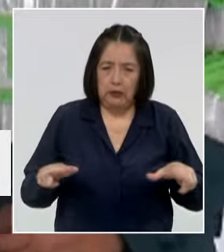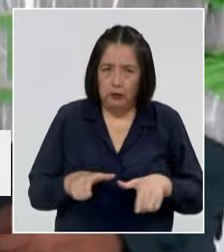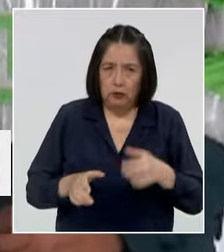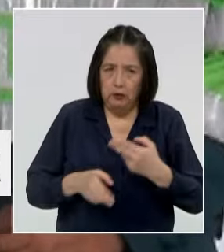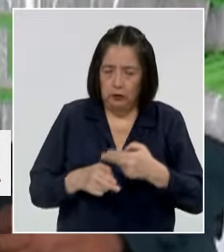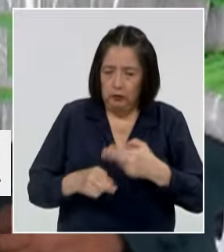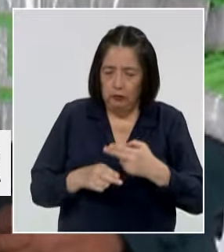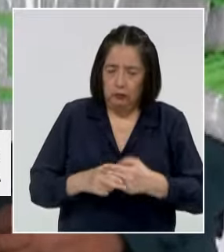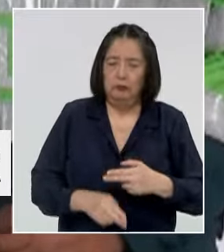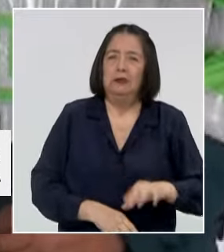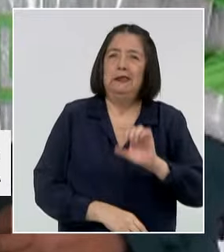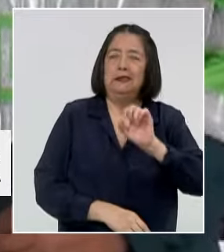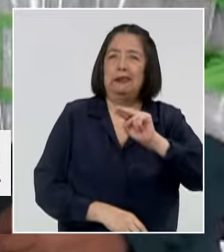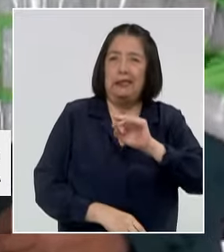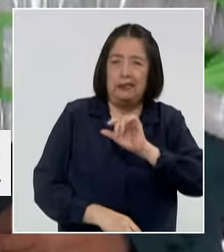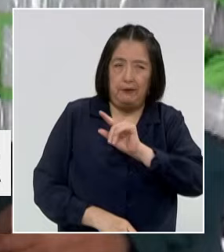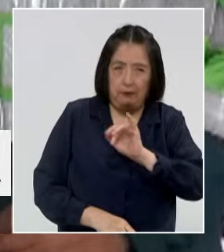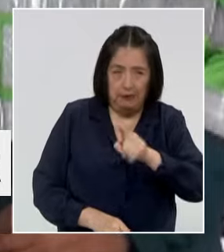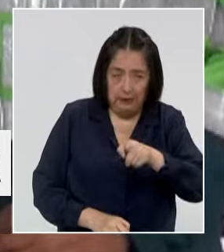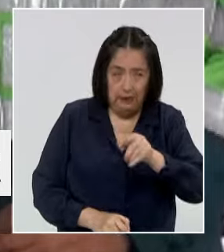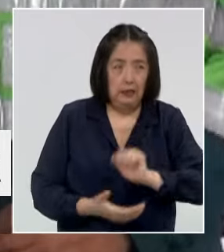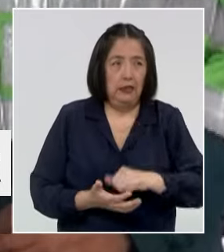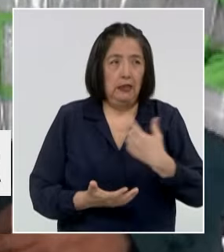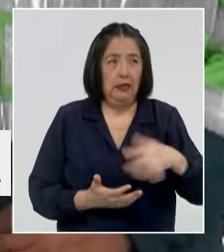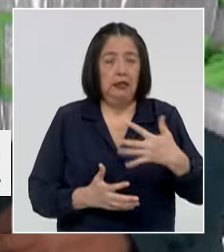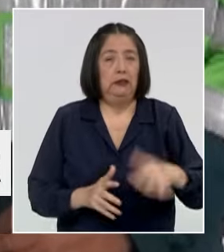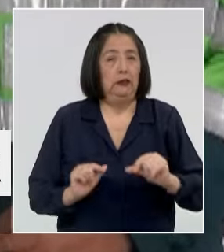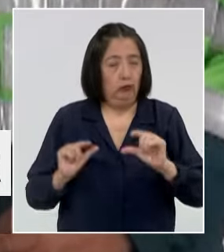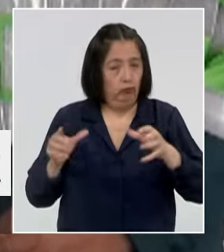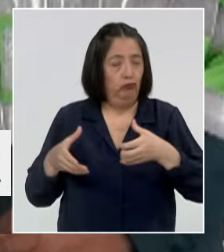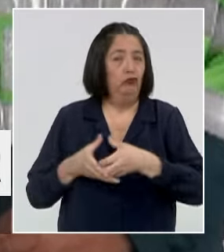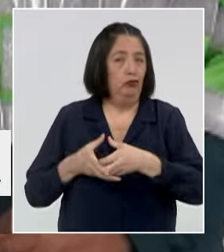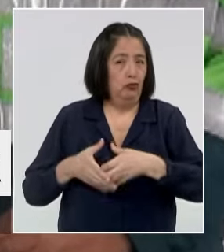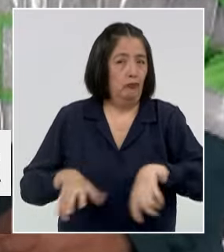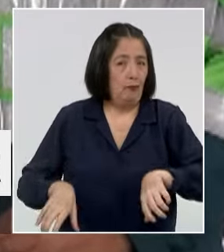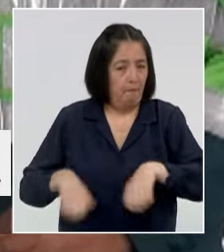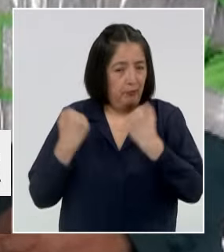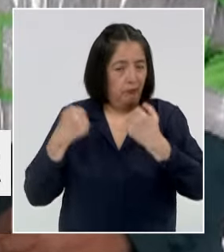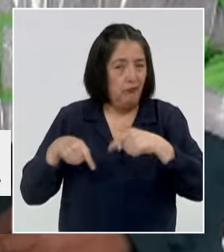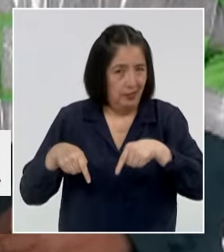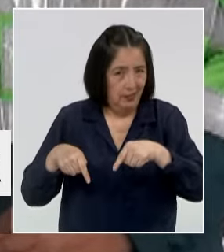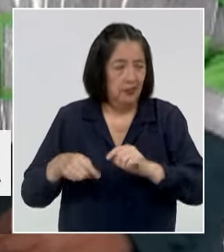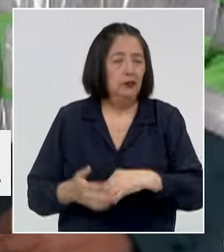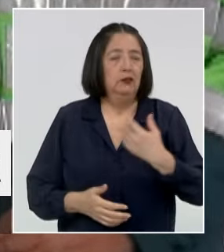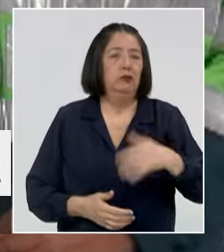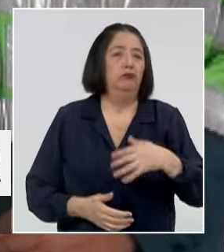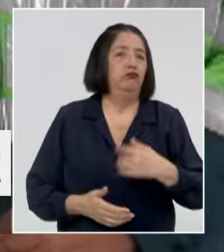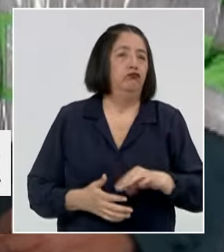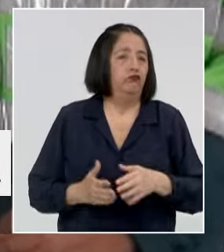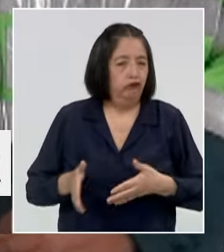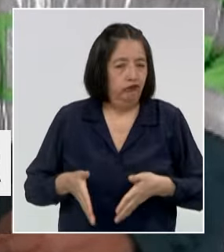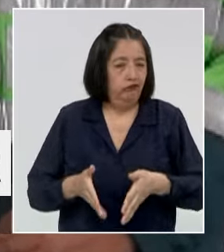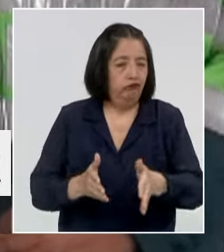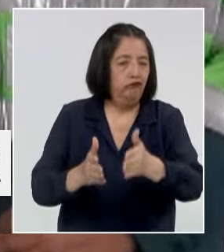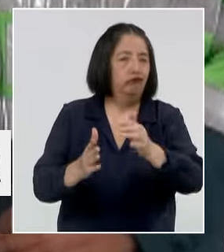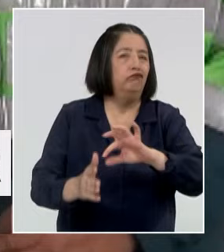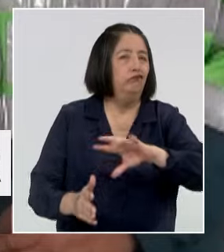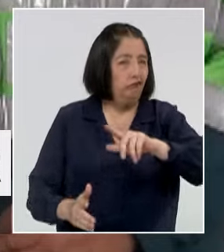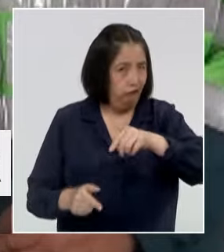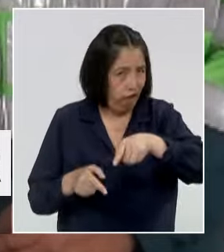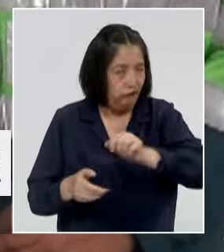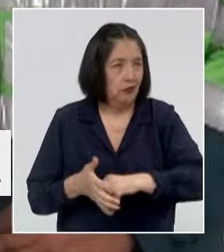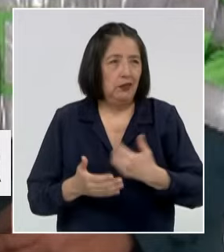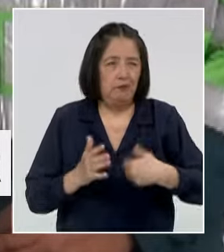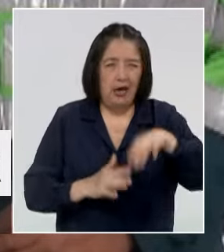Gabán, Leche Mayo, ha desbaratado una banda criminal que venía operando en toda esa zona, porque tenemos